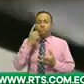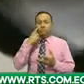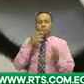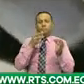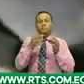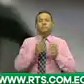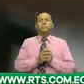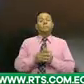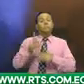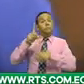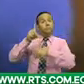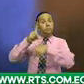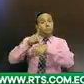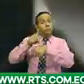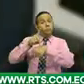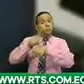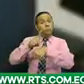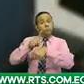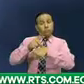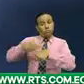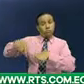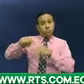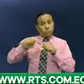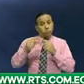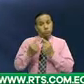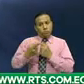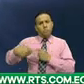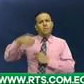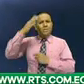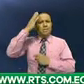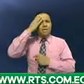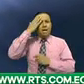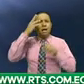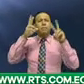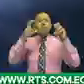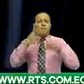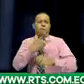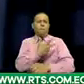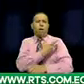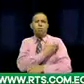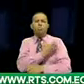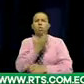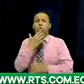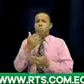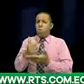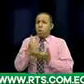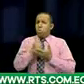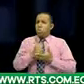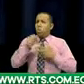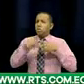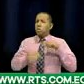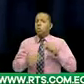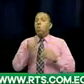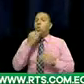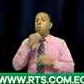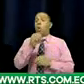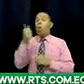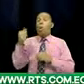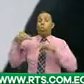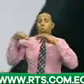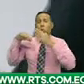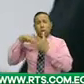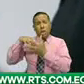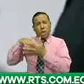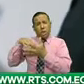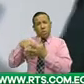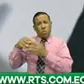Los médicos conocen en este momento cómo han actuado las vacunas para combatir el COVID-19. Los datos se obtienen de estudios científicos y de las miles de personas